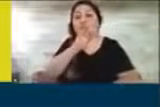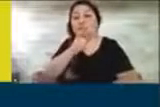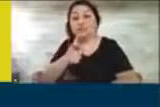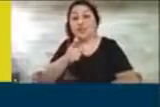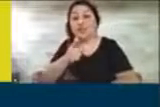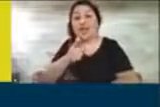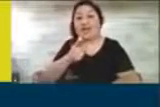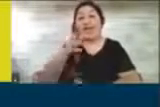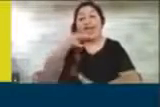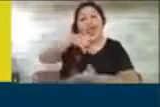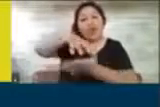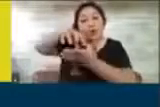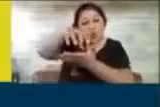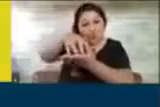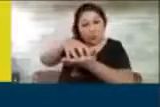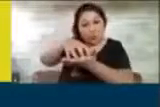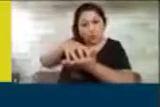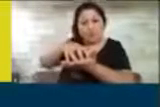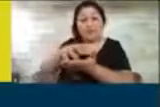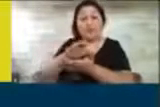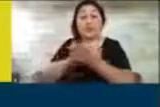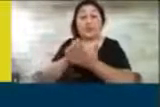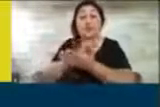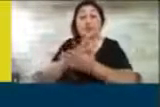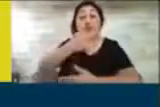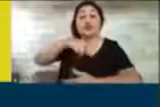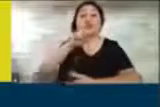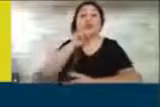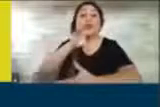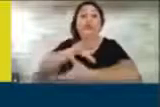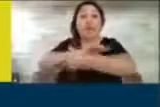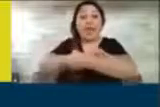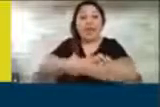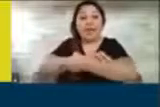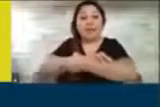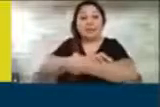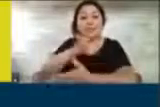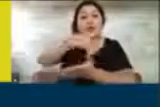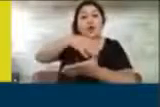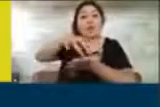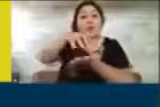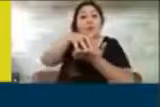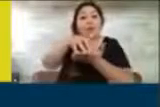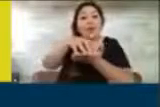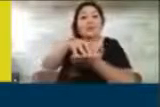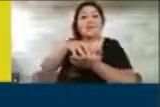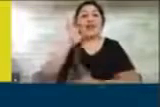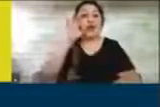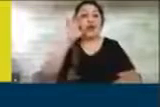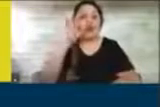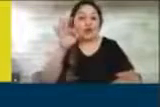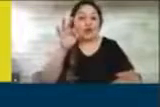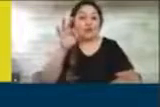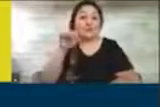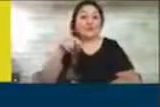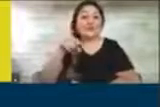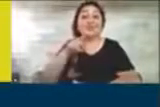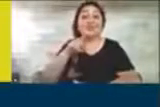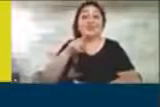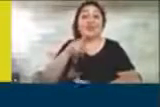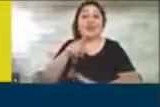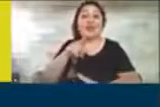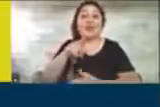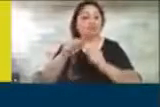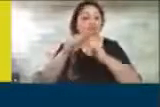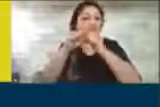alianza con la municipalidad de las condes etcétera entonces es un sistema completo y a través de sensores que te quedás